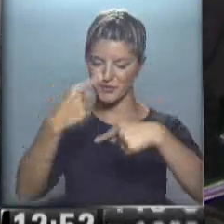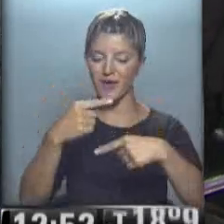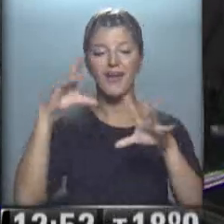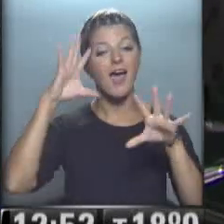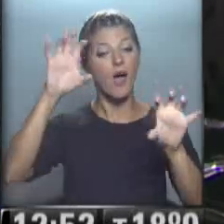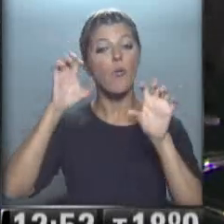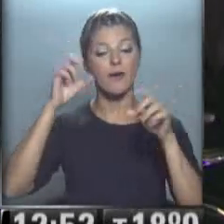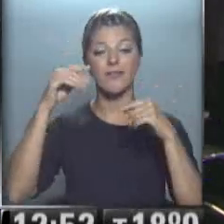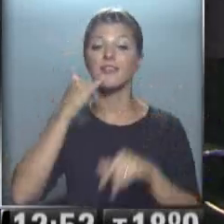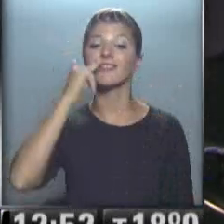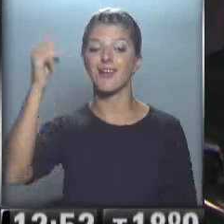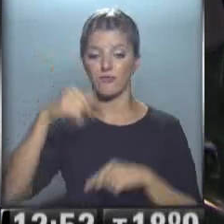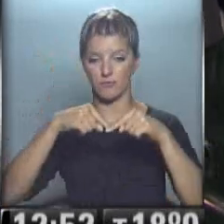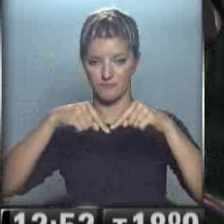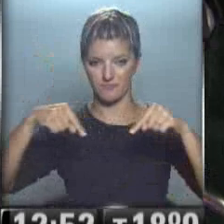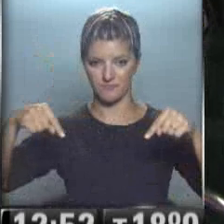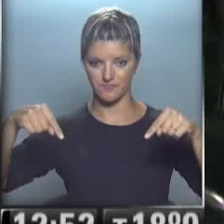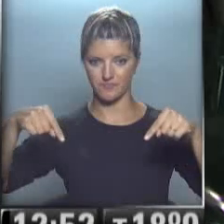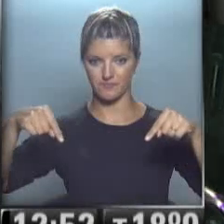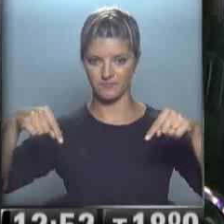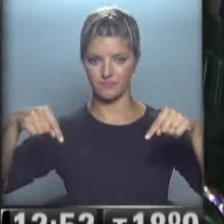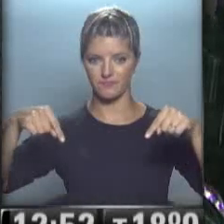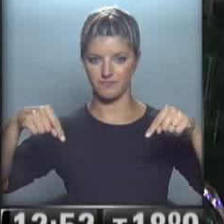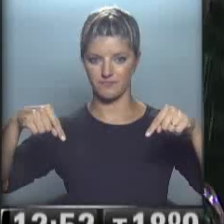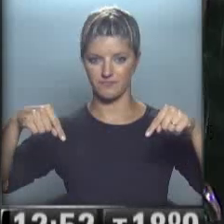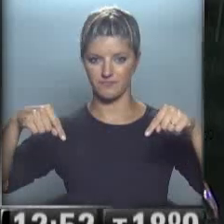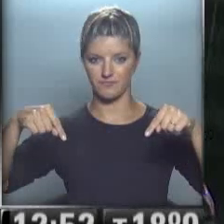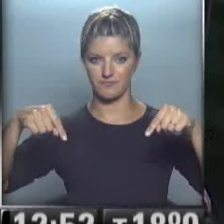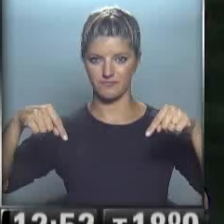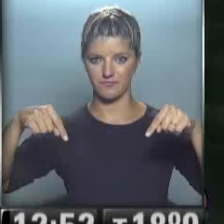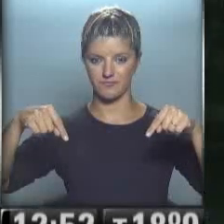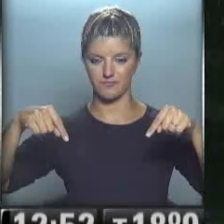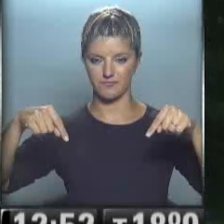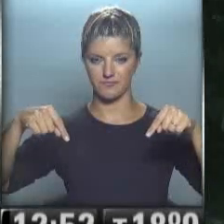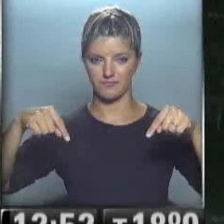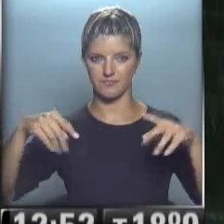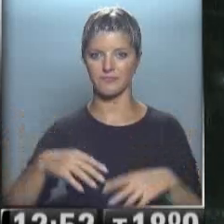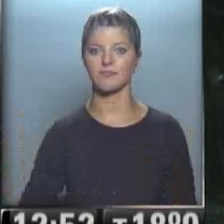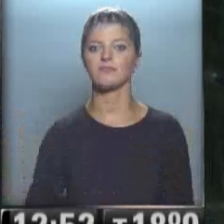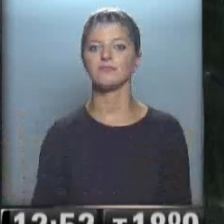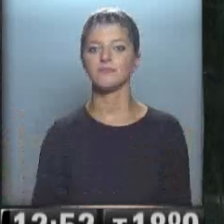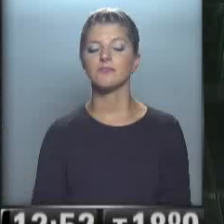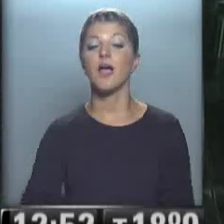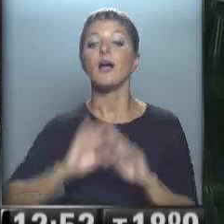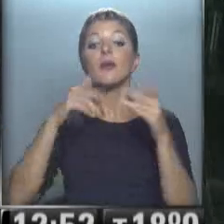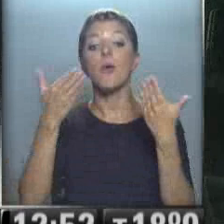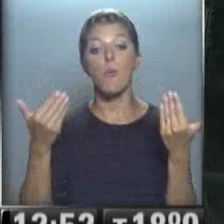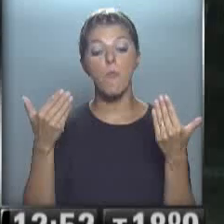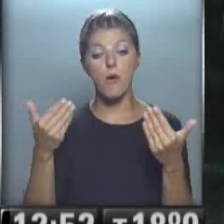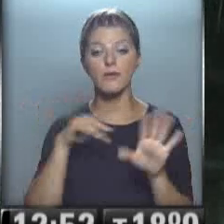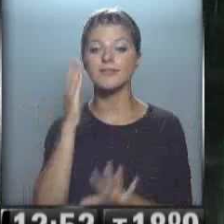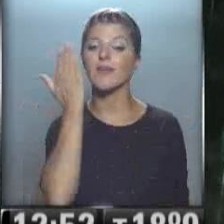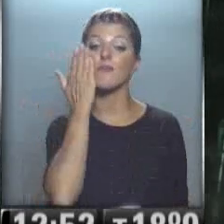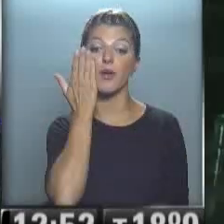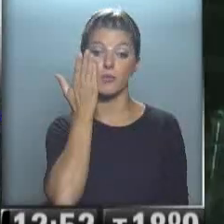0800 tri4 1777 4535 0709 los teléfonos para comunicarse con nosotros también pueden hacerlo a través de la red